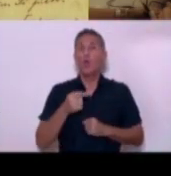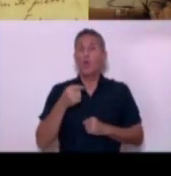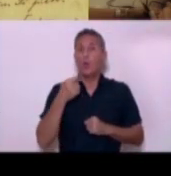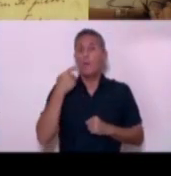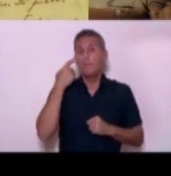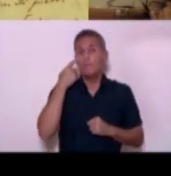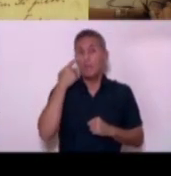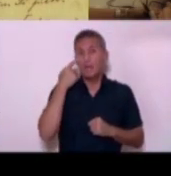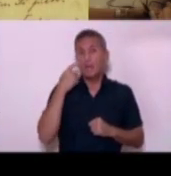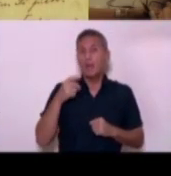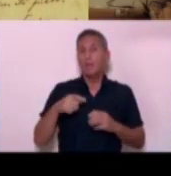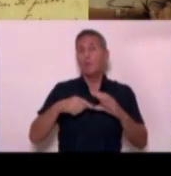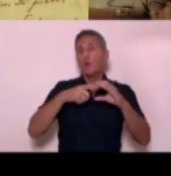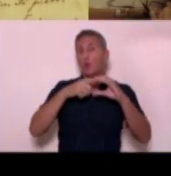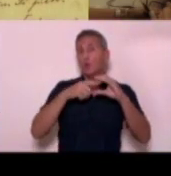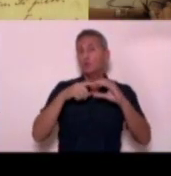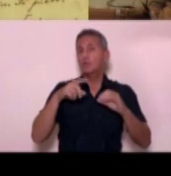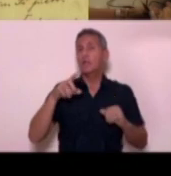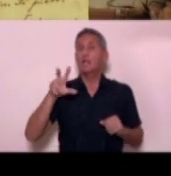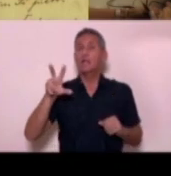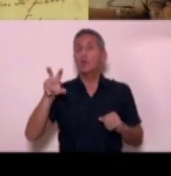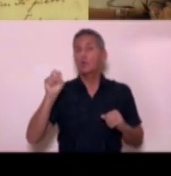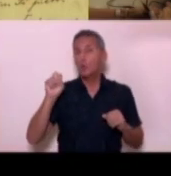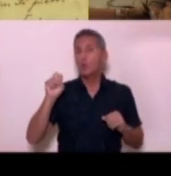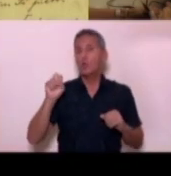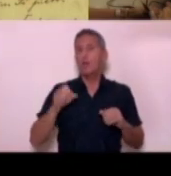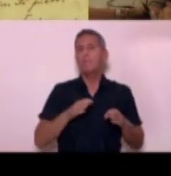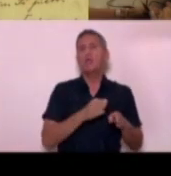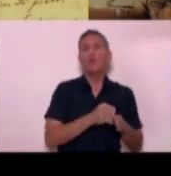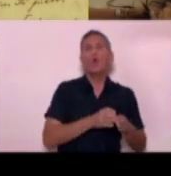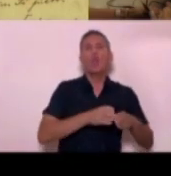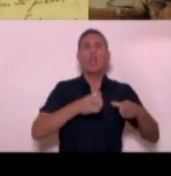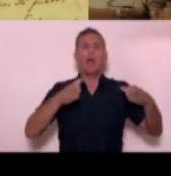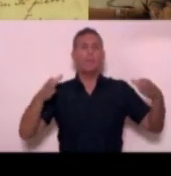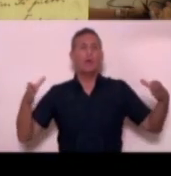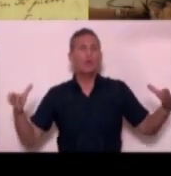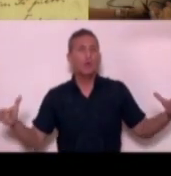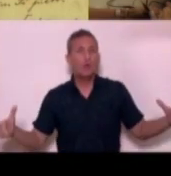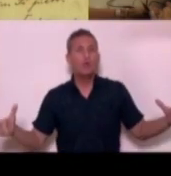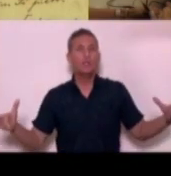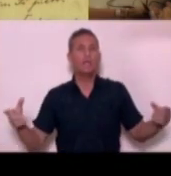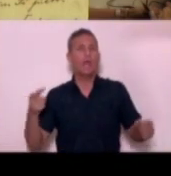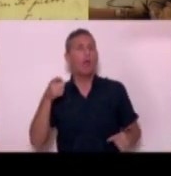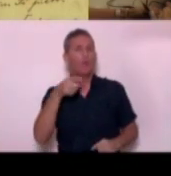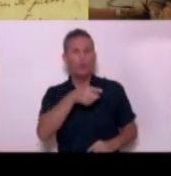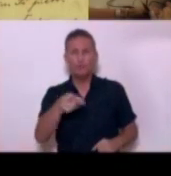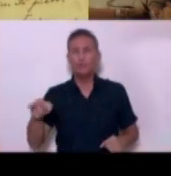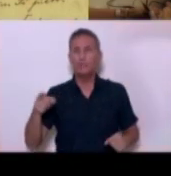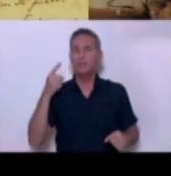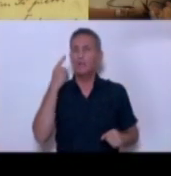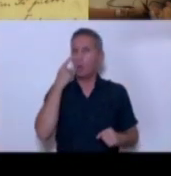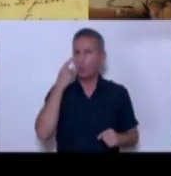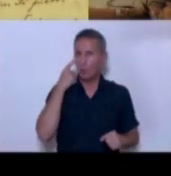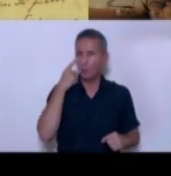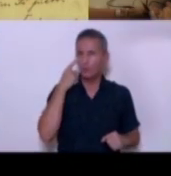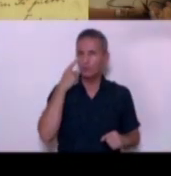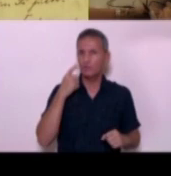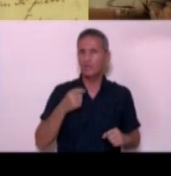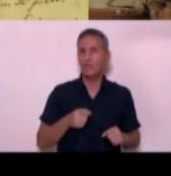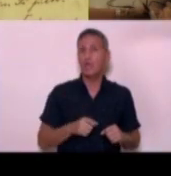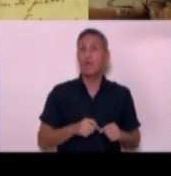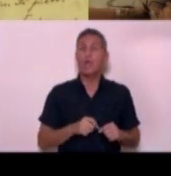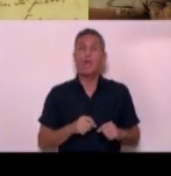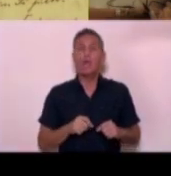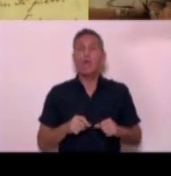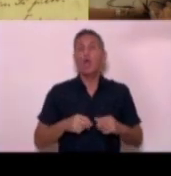momento a contenidos nuevos, pero la gran mayoría ya ustedes los conocen porque los han tratado en las clases. En esos casos, entonces